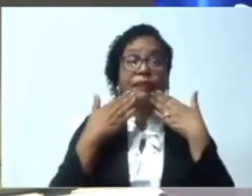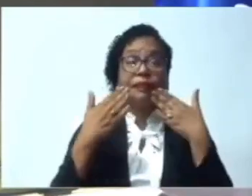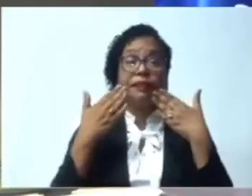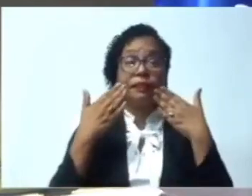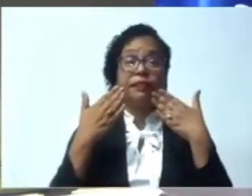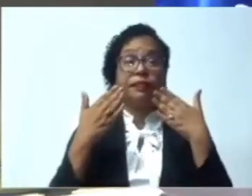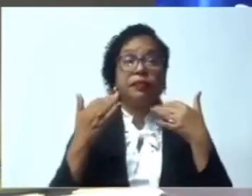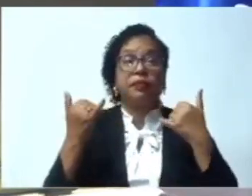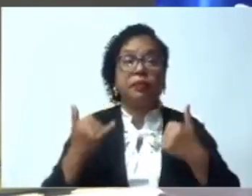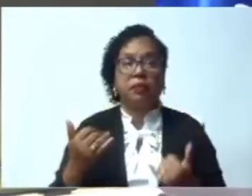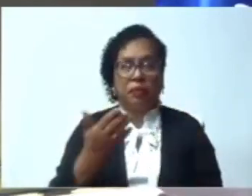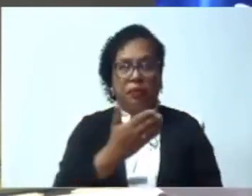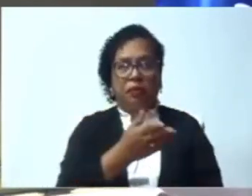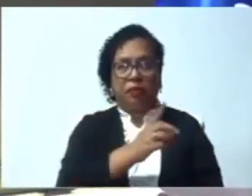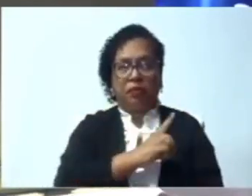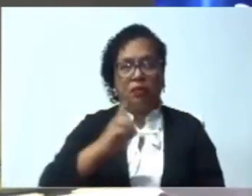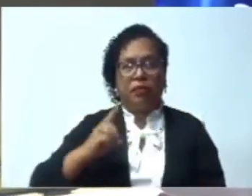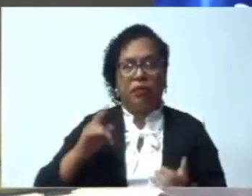Diputado Luis Báez